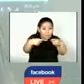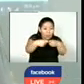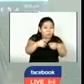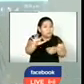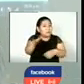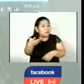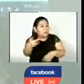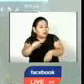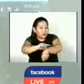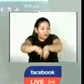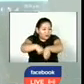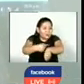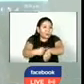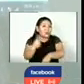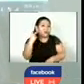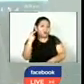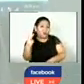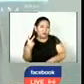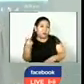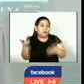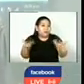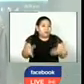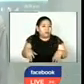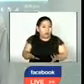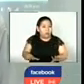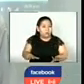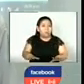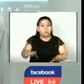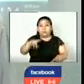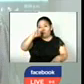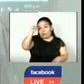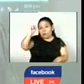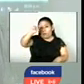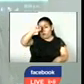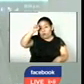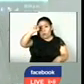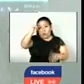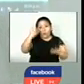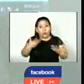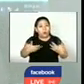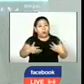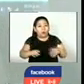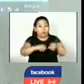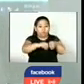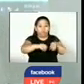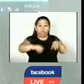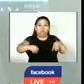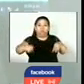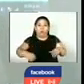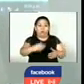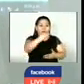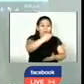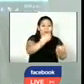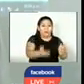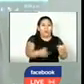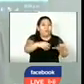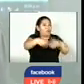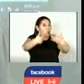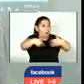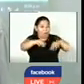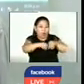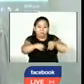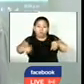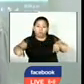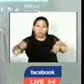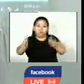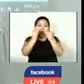horas máximas iniciamos la operación para el llenado de cisternas y tuberías de